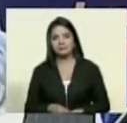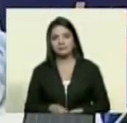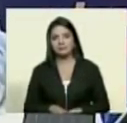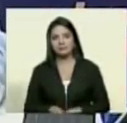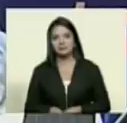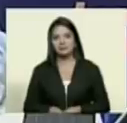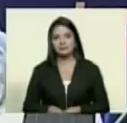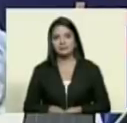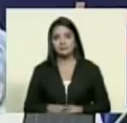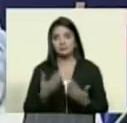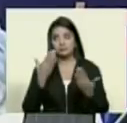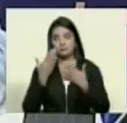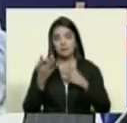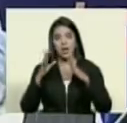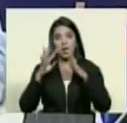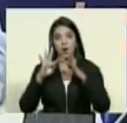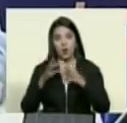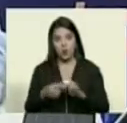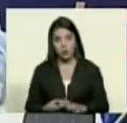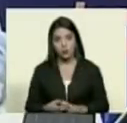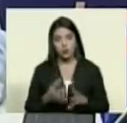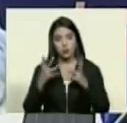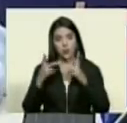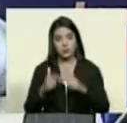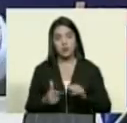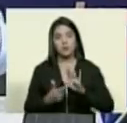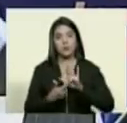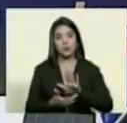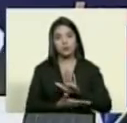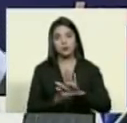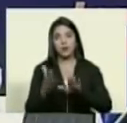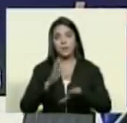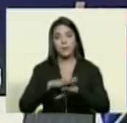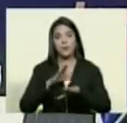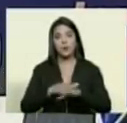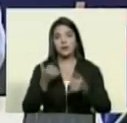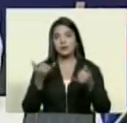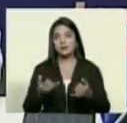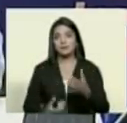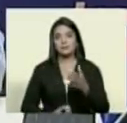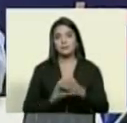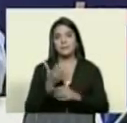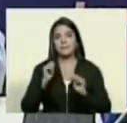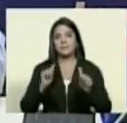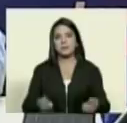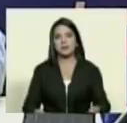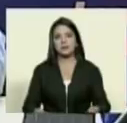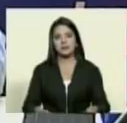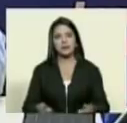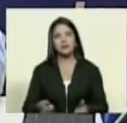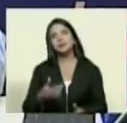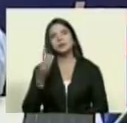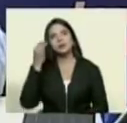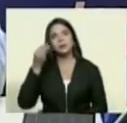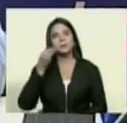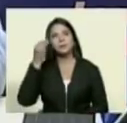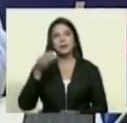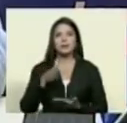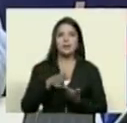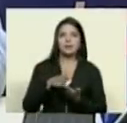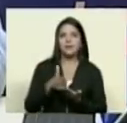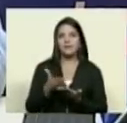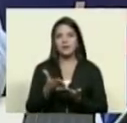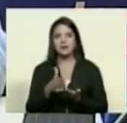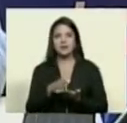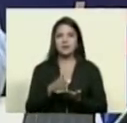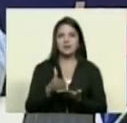estos números los queremos presentar porque de inmediato se instala la matriz sobre la debilidad